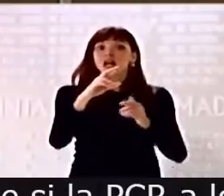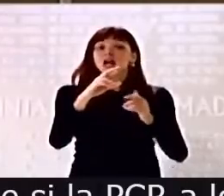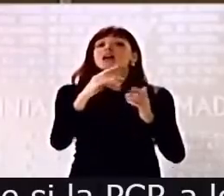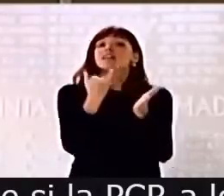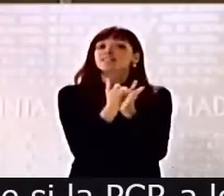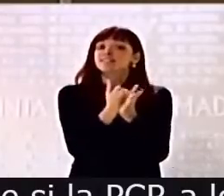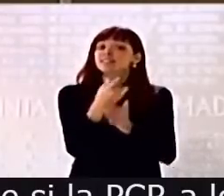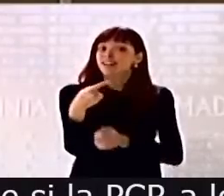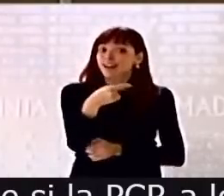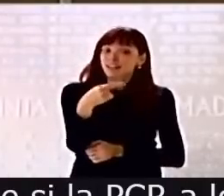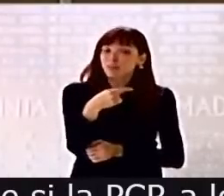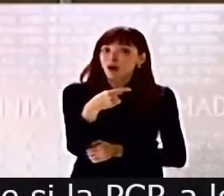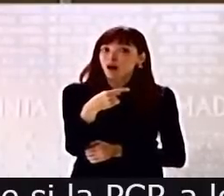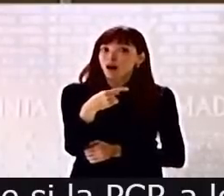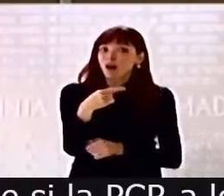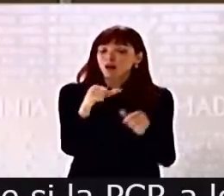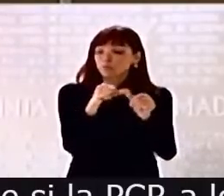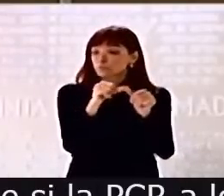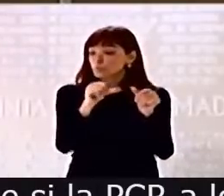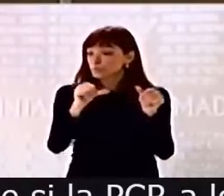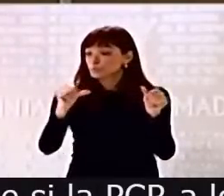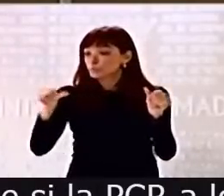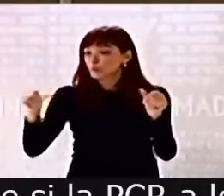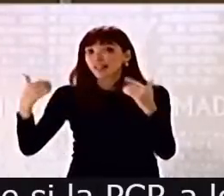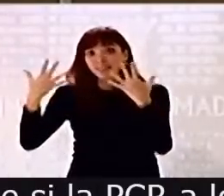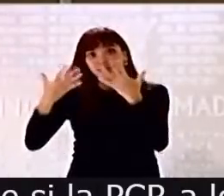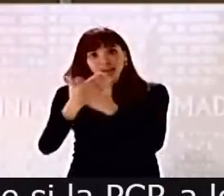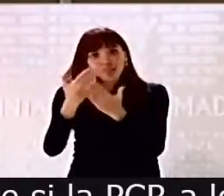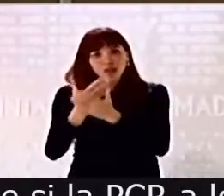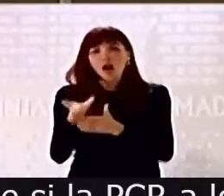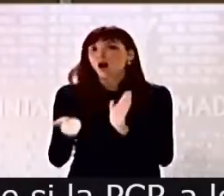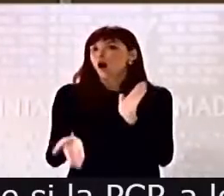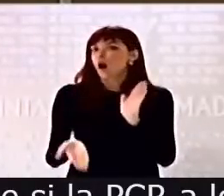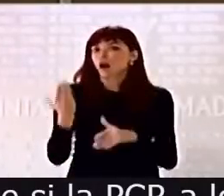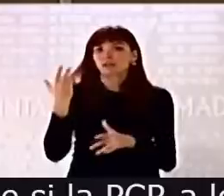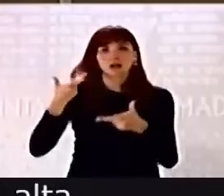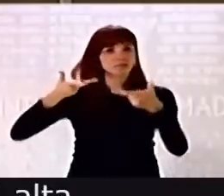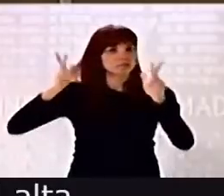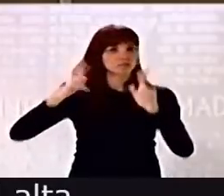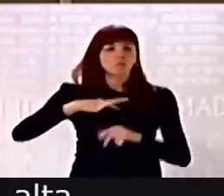le pueda dar el alta epidemiológica con total tranquilidad.